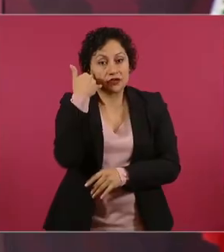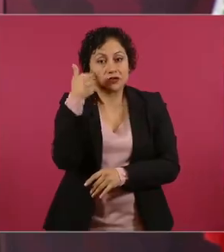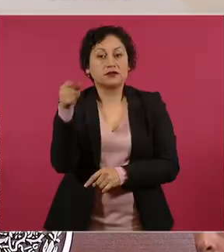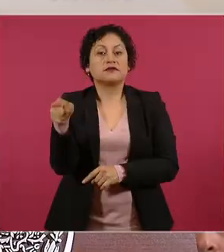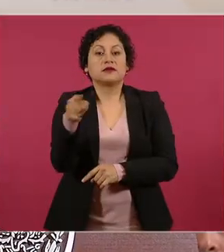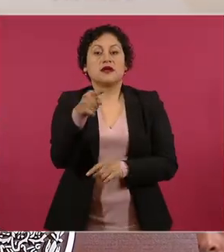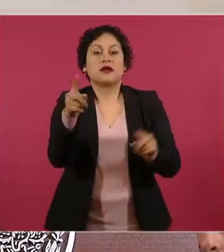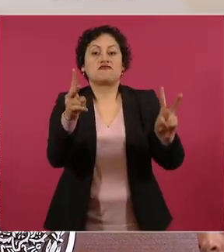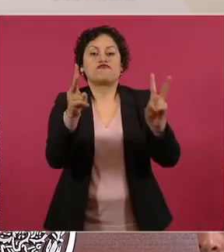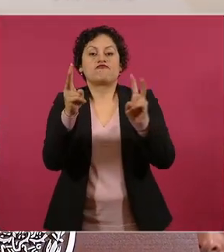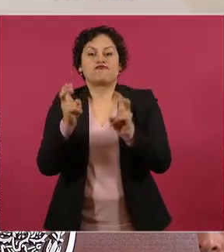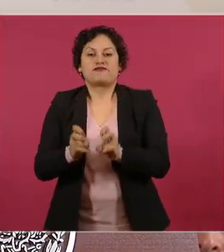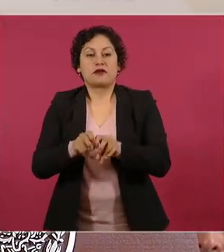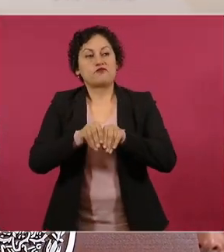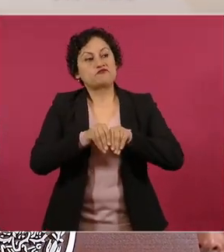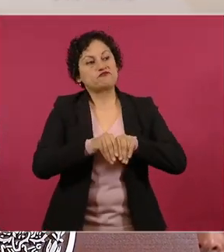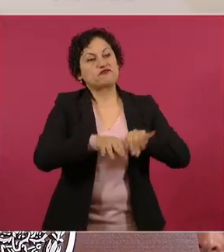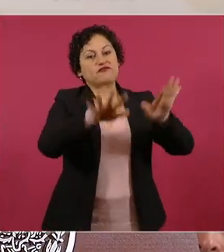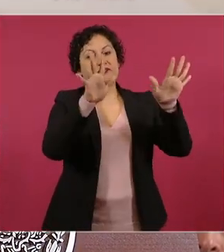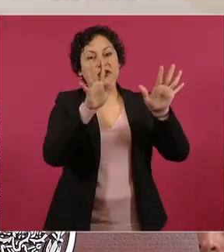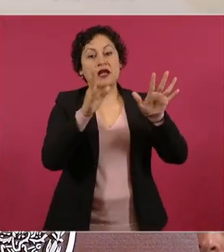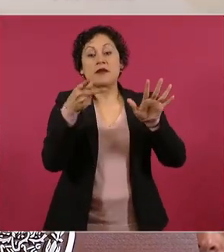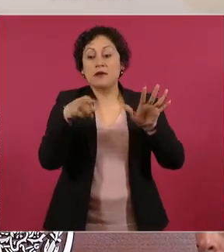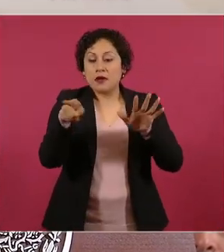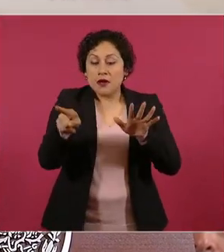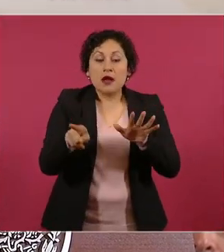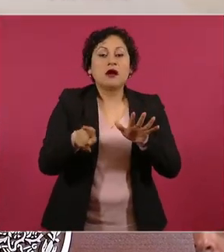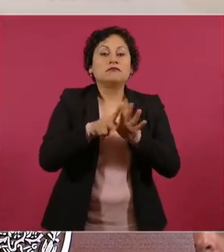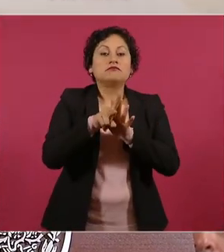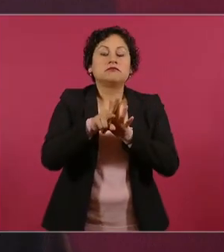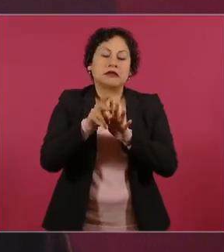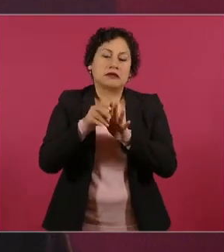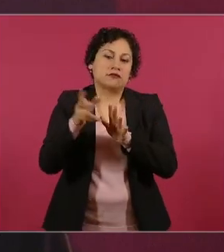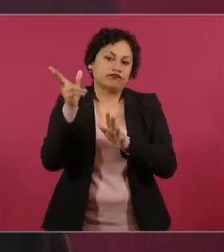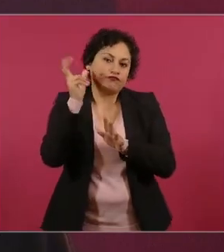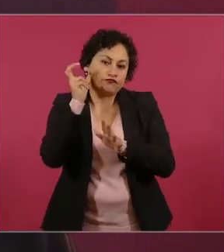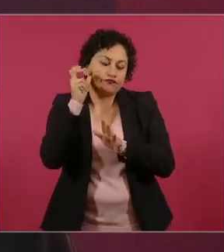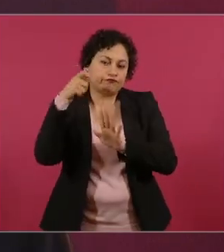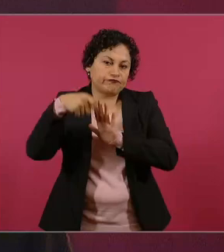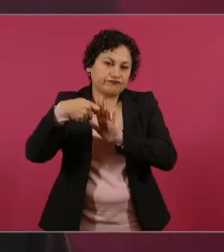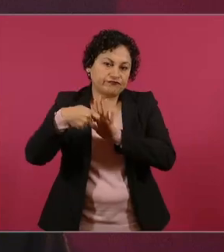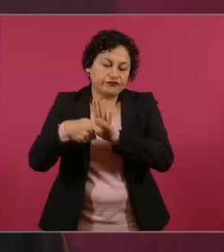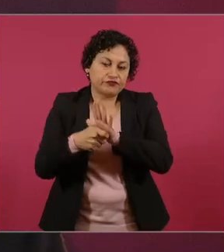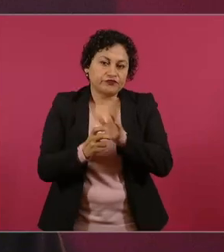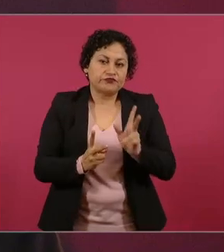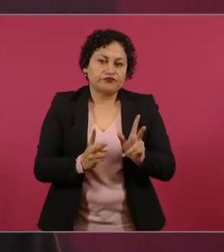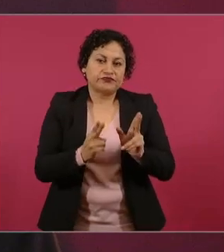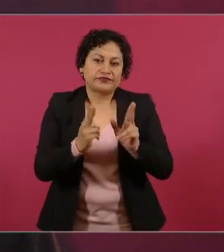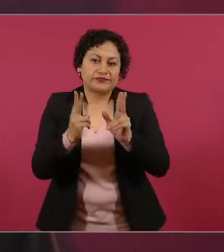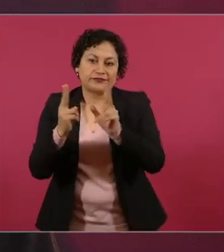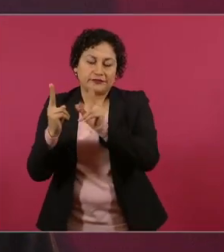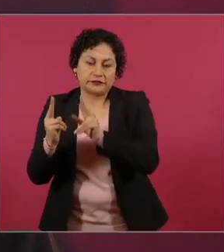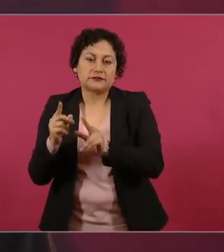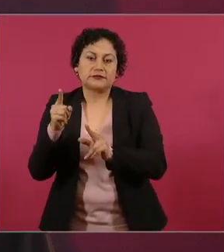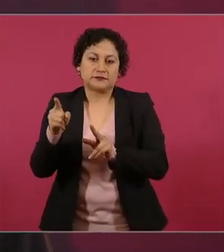me dijo Andy, ya me dijo Bobby, que es mi otro hijo, hasta